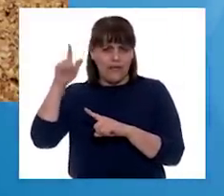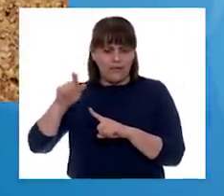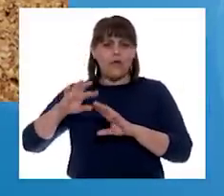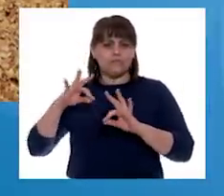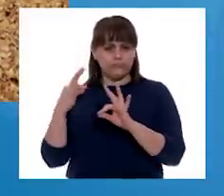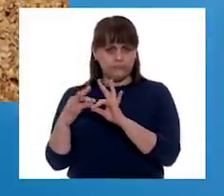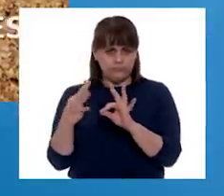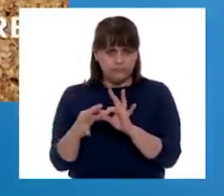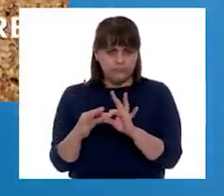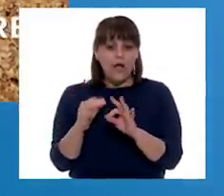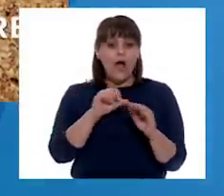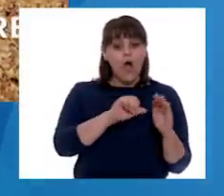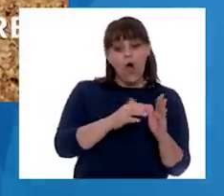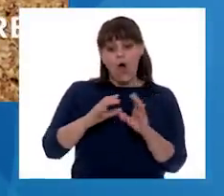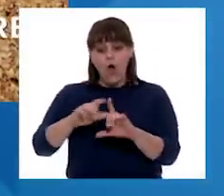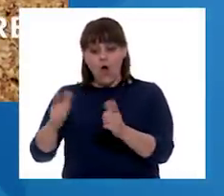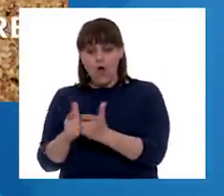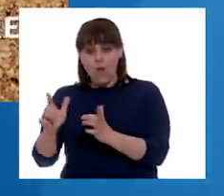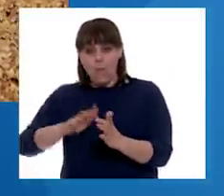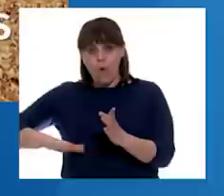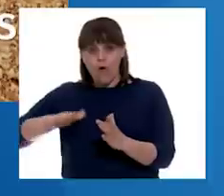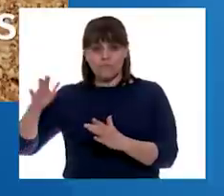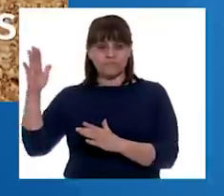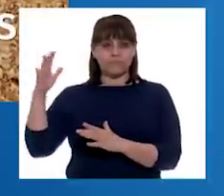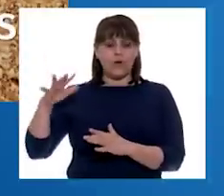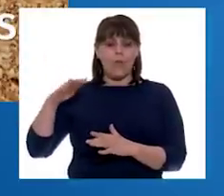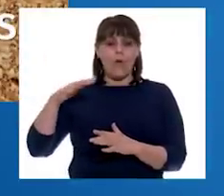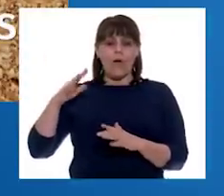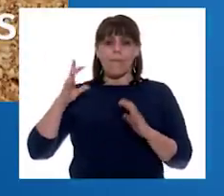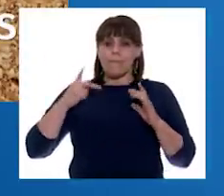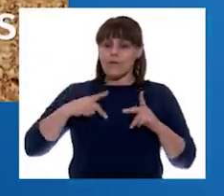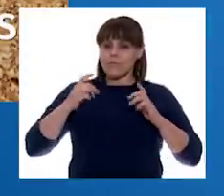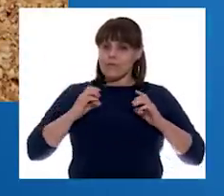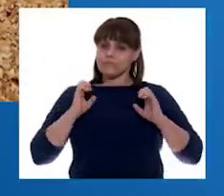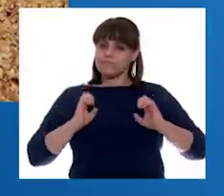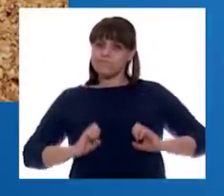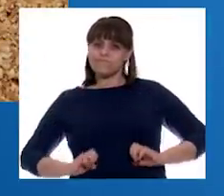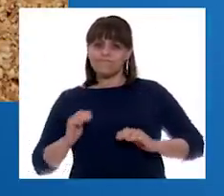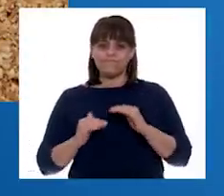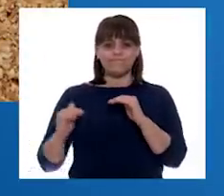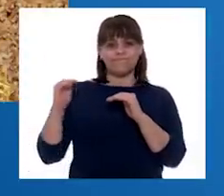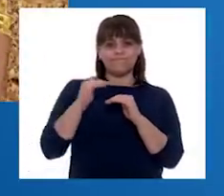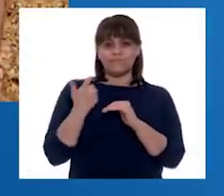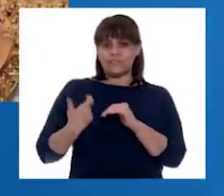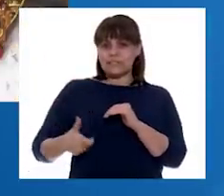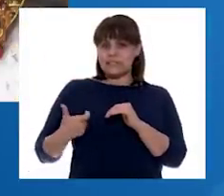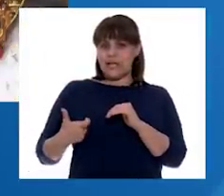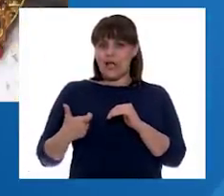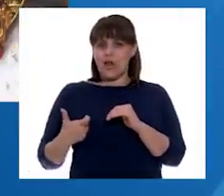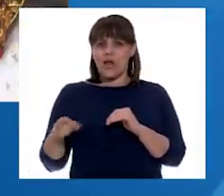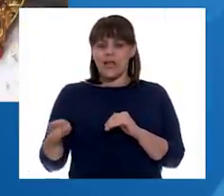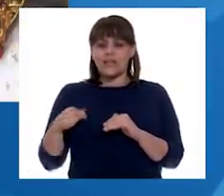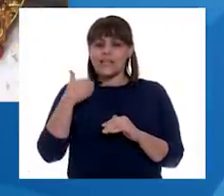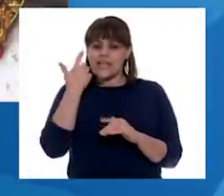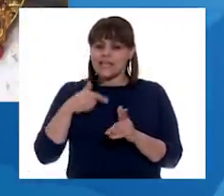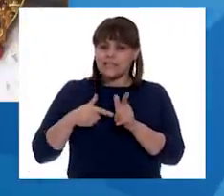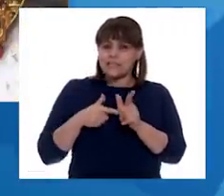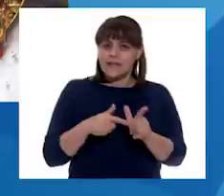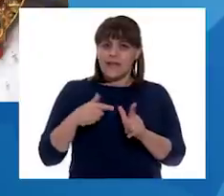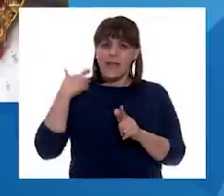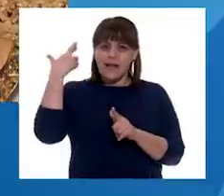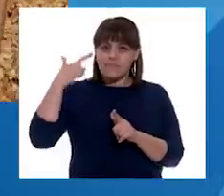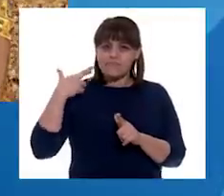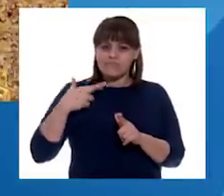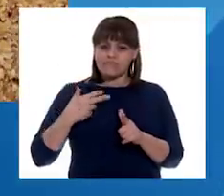los aristócratas y funcionarios peninsulares, así como los criollos de altos rangos, seguían preocupados por preservar la monarquía y asegurar